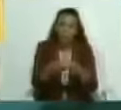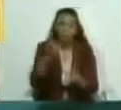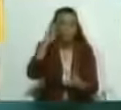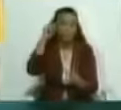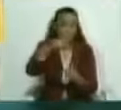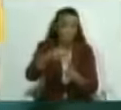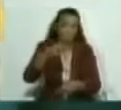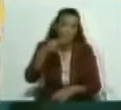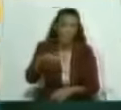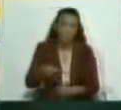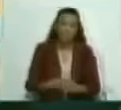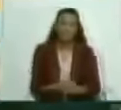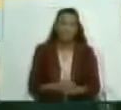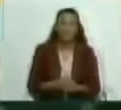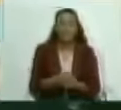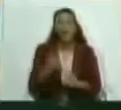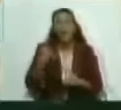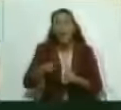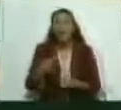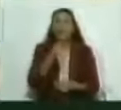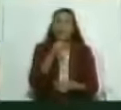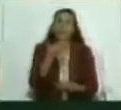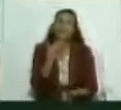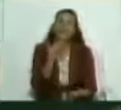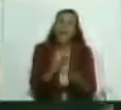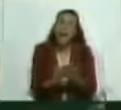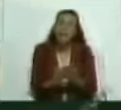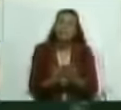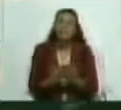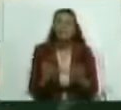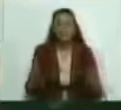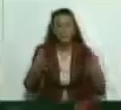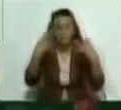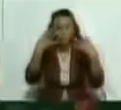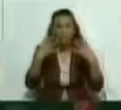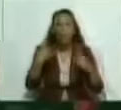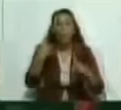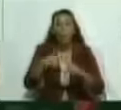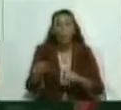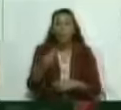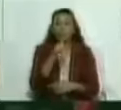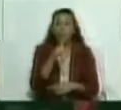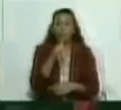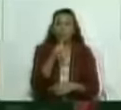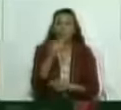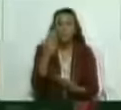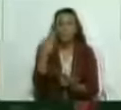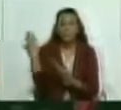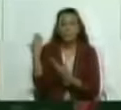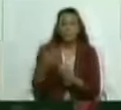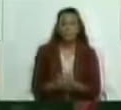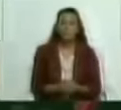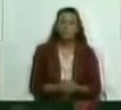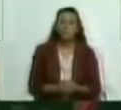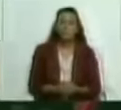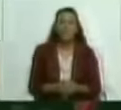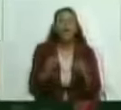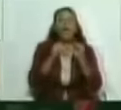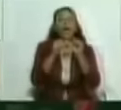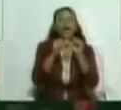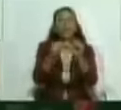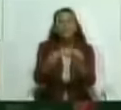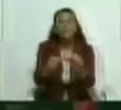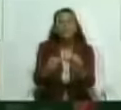fines políticos. Siguiente punto, bueno, muchas gracias por estar presente. Siguiente punto, ciudadana directora. A